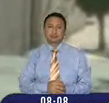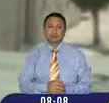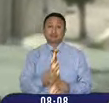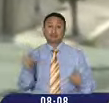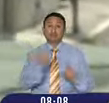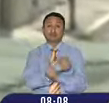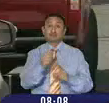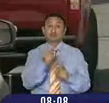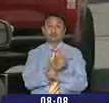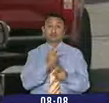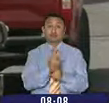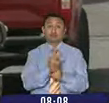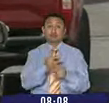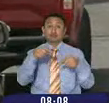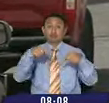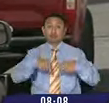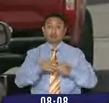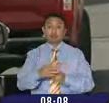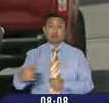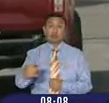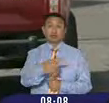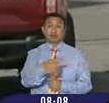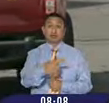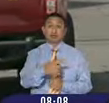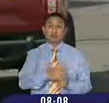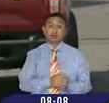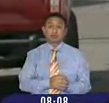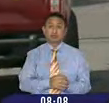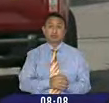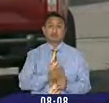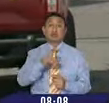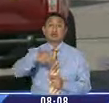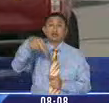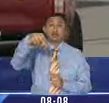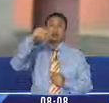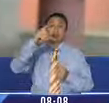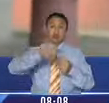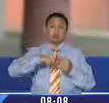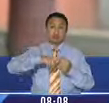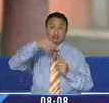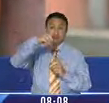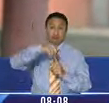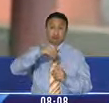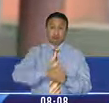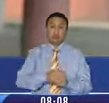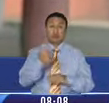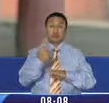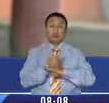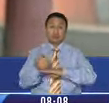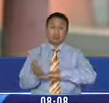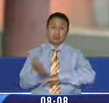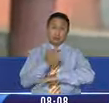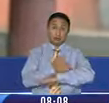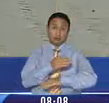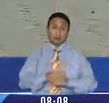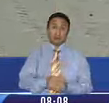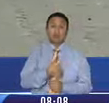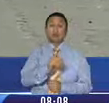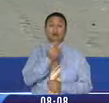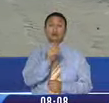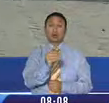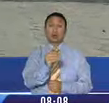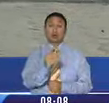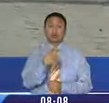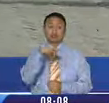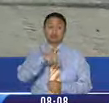y la inseguridad están a la orden del día en esta parroquia situada al norte de Quito. Hace una semana nada más asesinaron a un joven